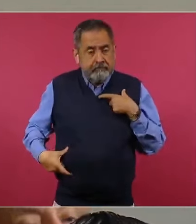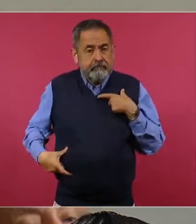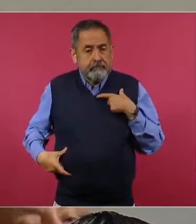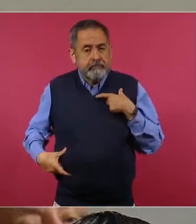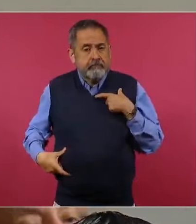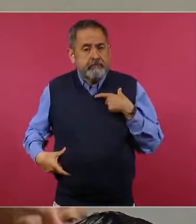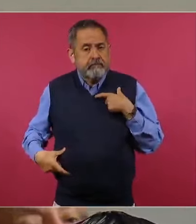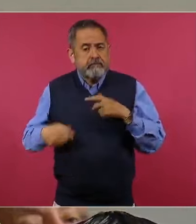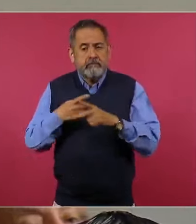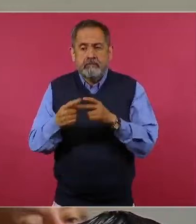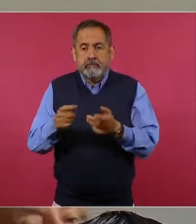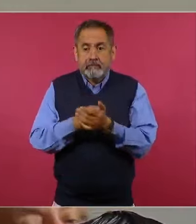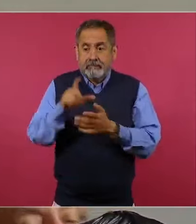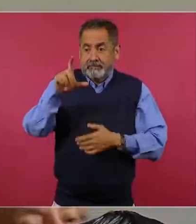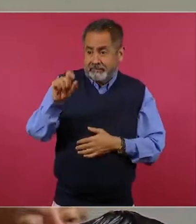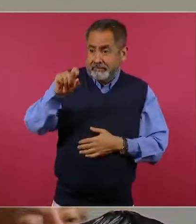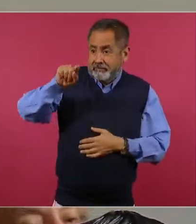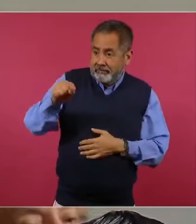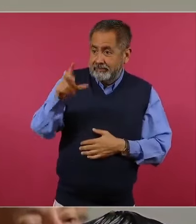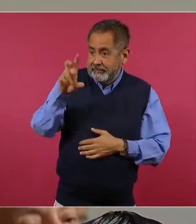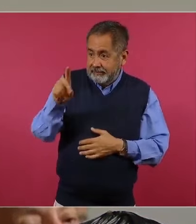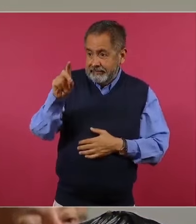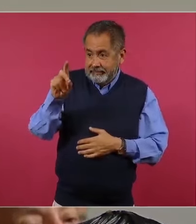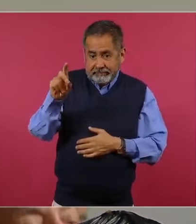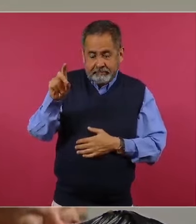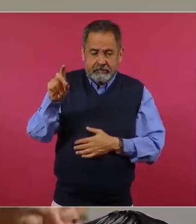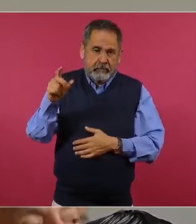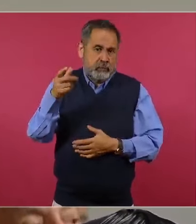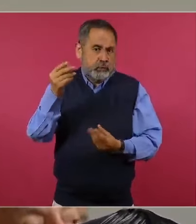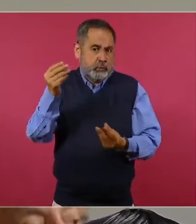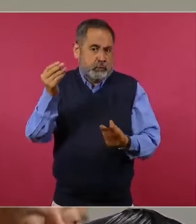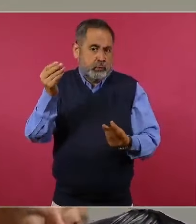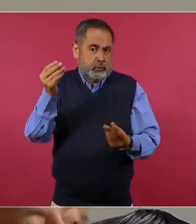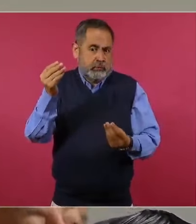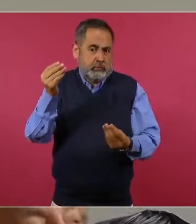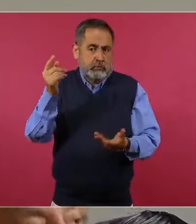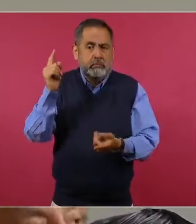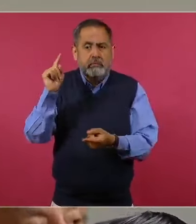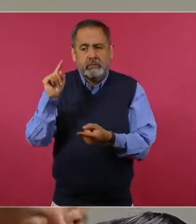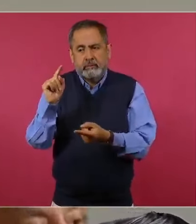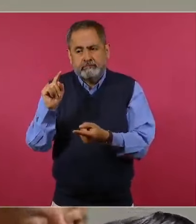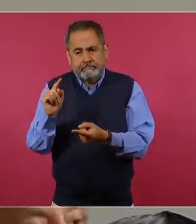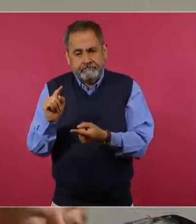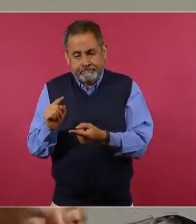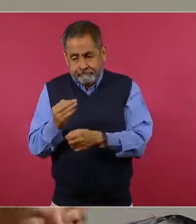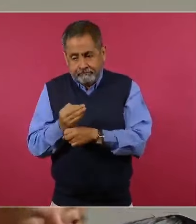20.3060. Y ahorita pues tenemos una apreciación del peso